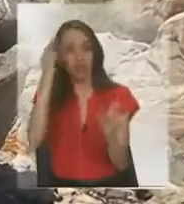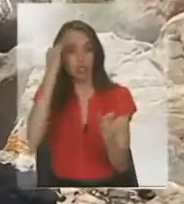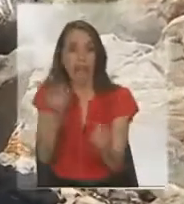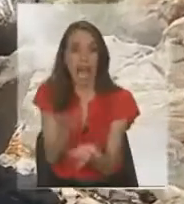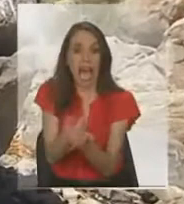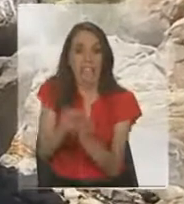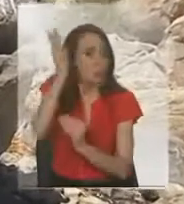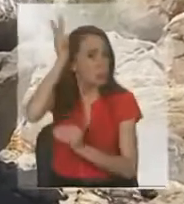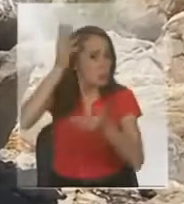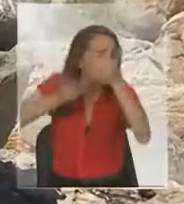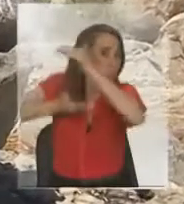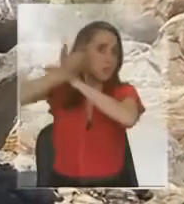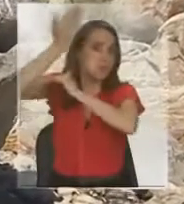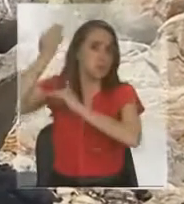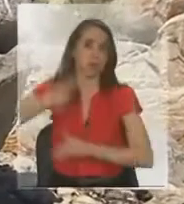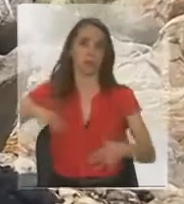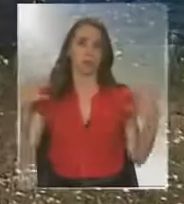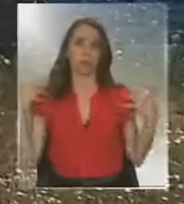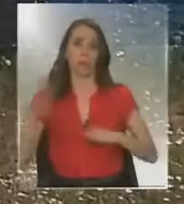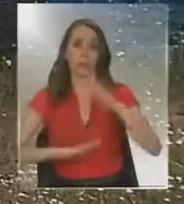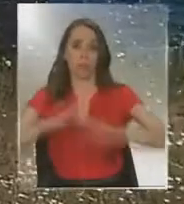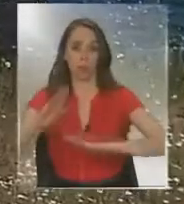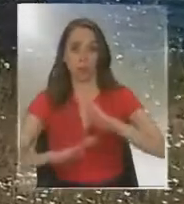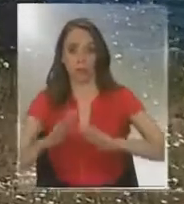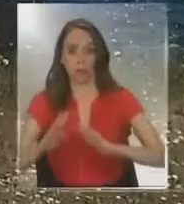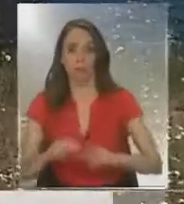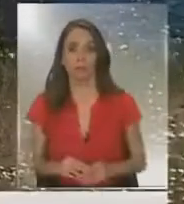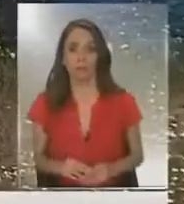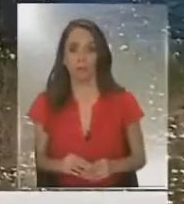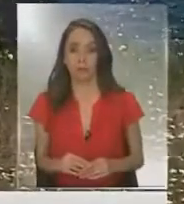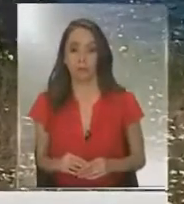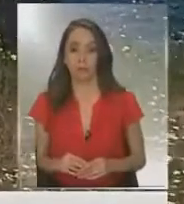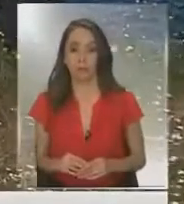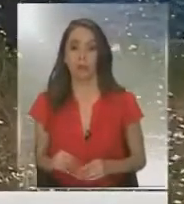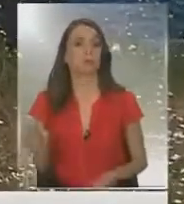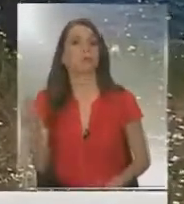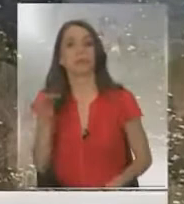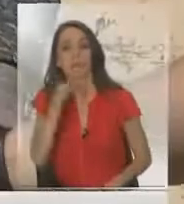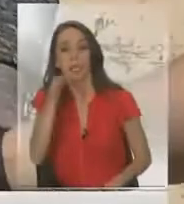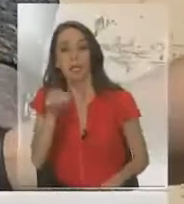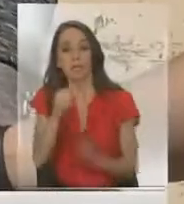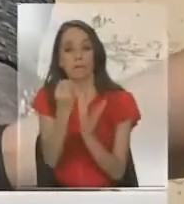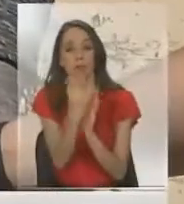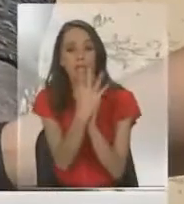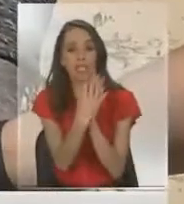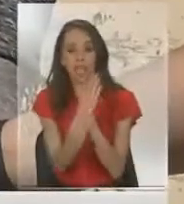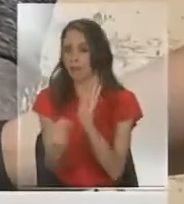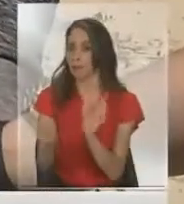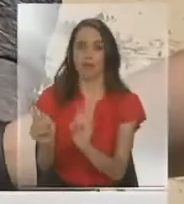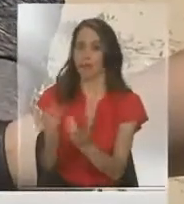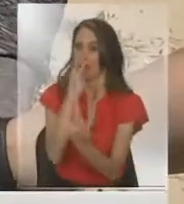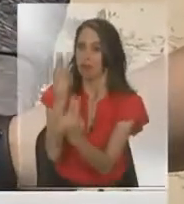acá, y de eso vamos a hacernos cargo de protegerla, preservarla. No es un ejemplo bueno para nadie